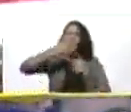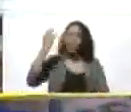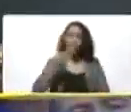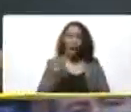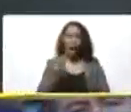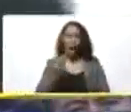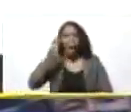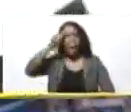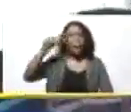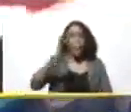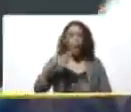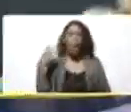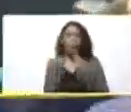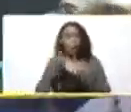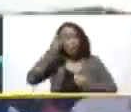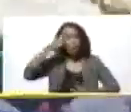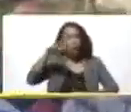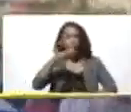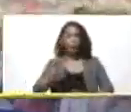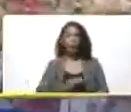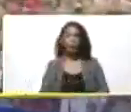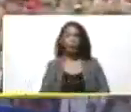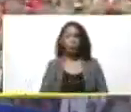con un pueblo y para un pueblo.